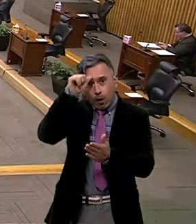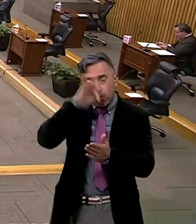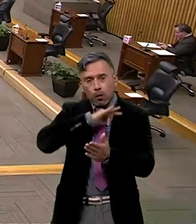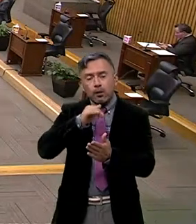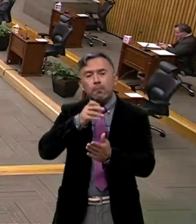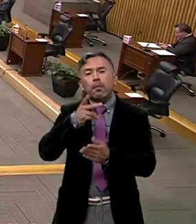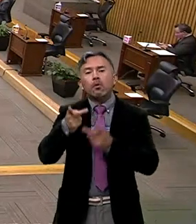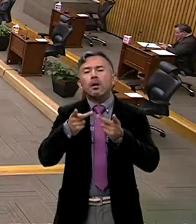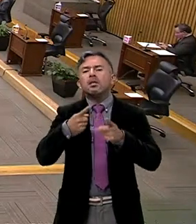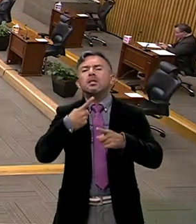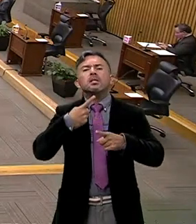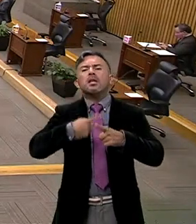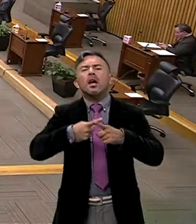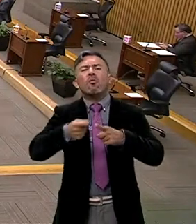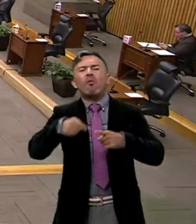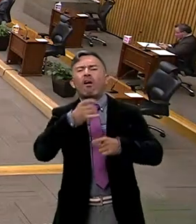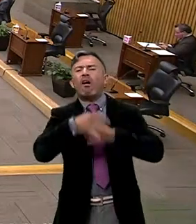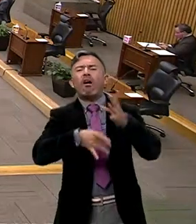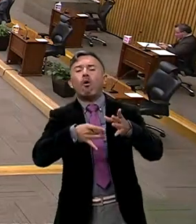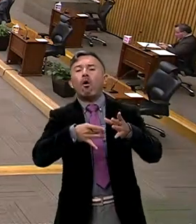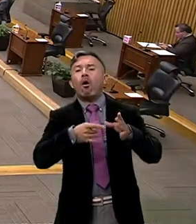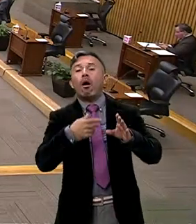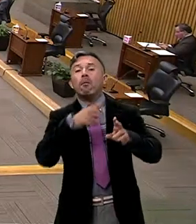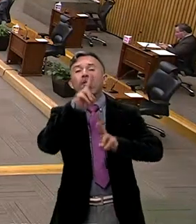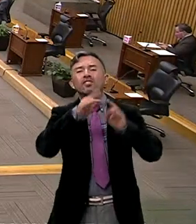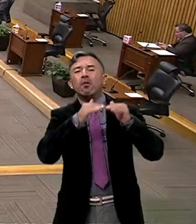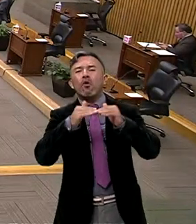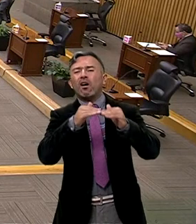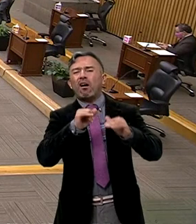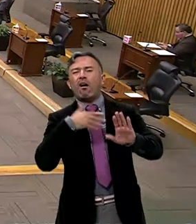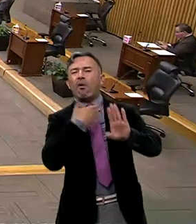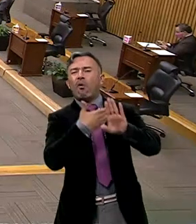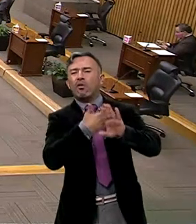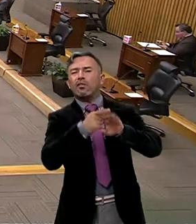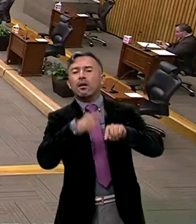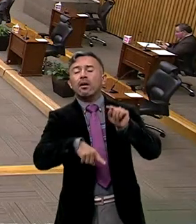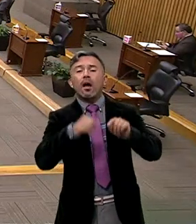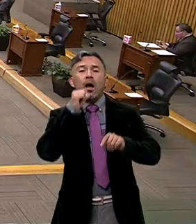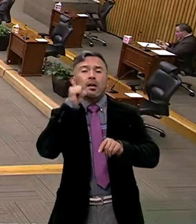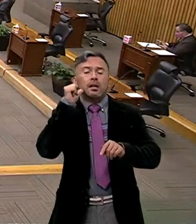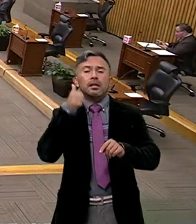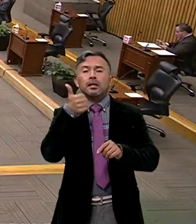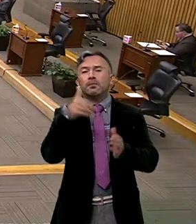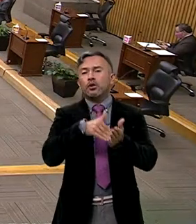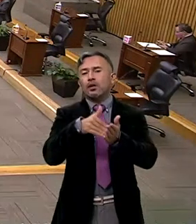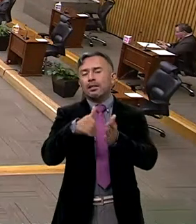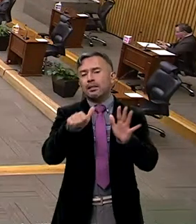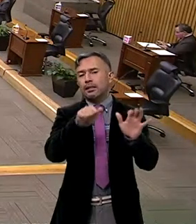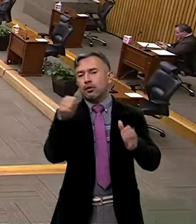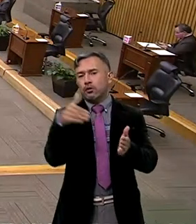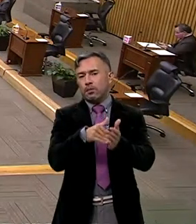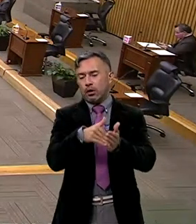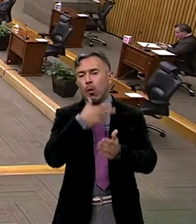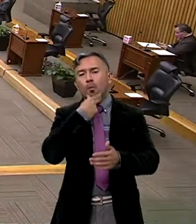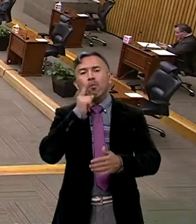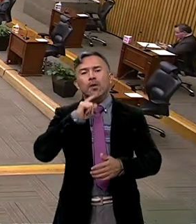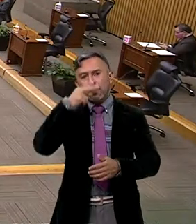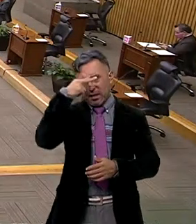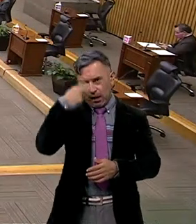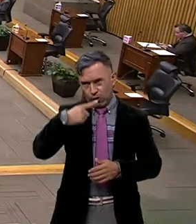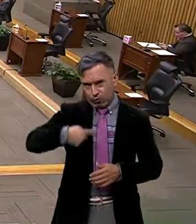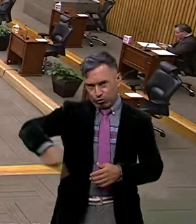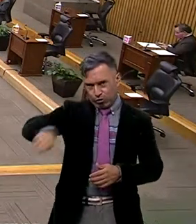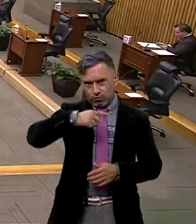solo los antidemócratas ayer mismo más de 66 millones seiscientos mil mexicanos y mexicanas expresamos